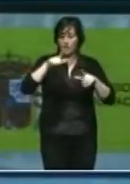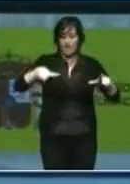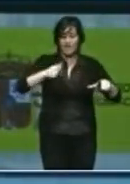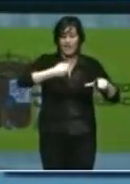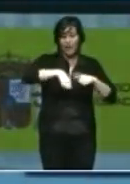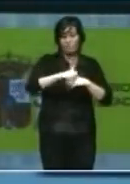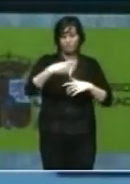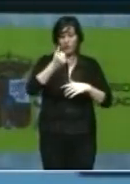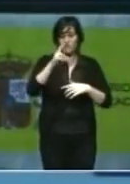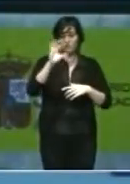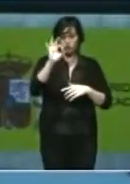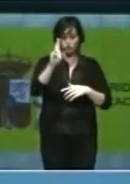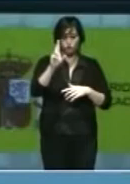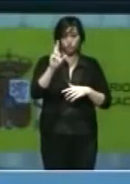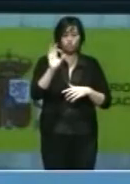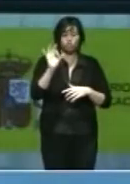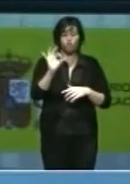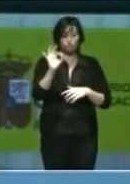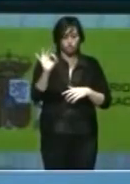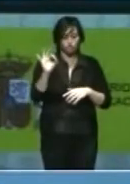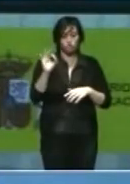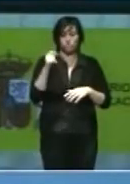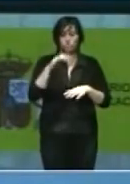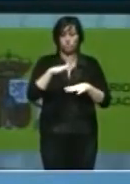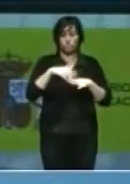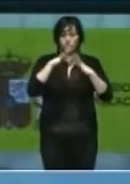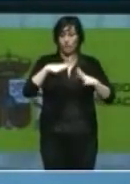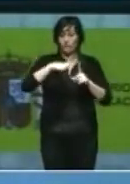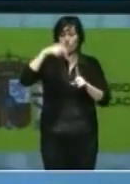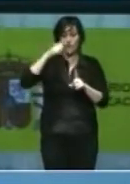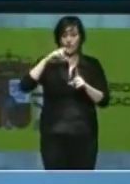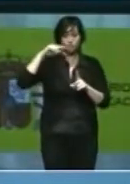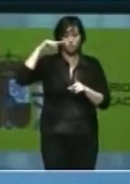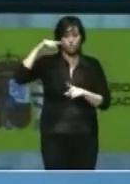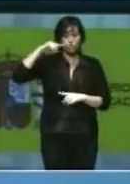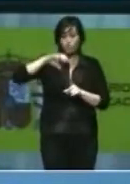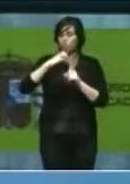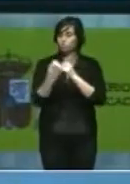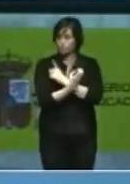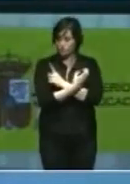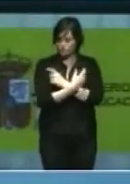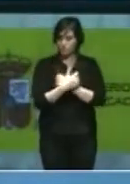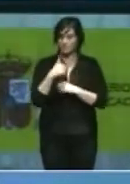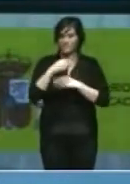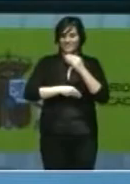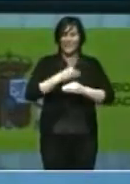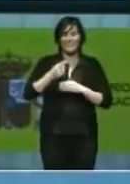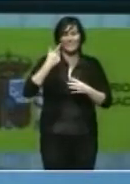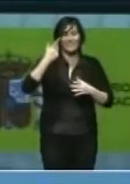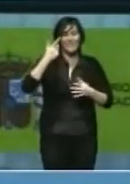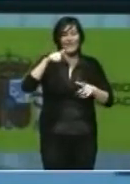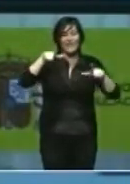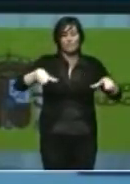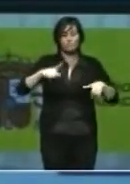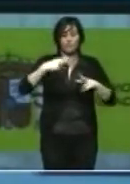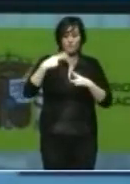del río Besós, junto al Fórum, digamos, de las Culturas. Se está planteando el campus Nord de la Universidad Politécnica de Cataluña.